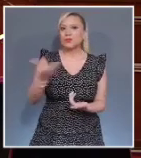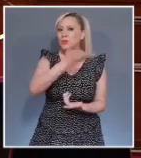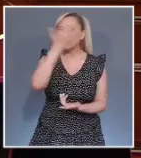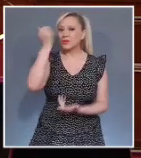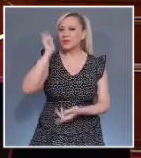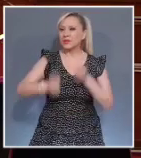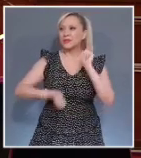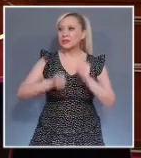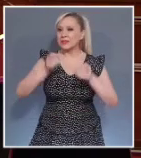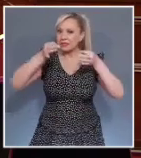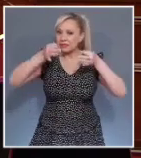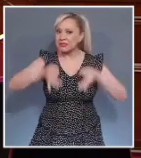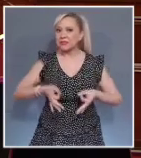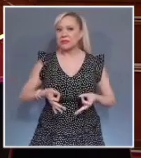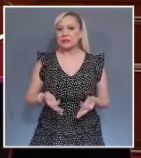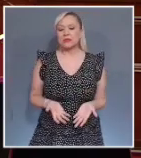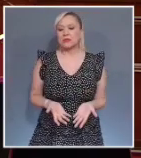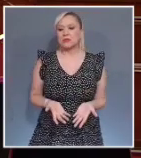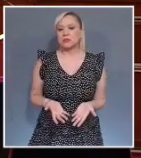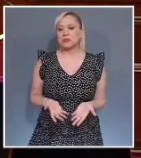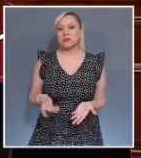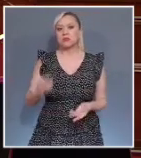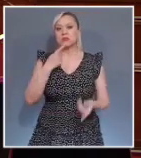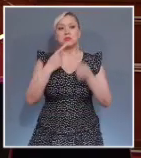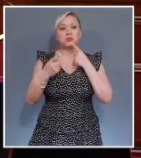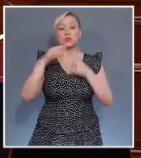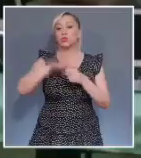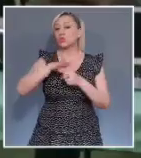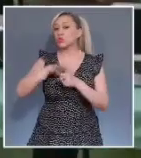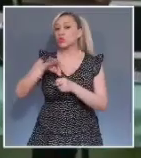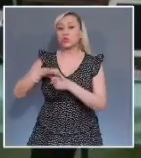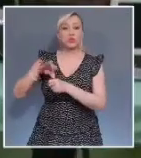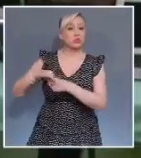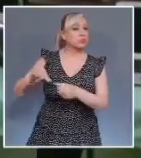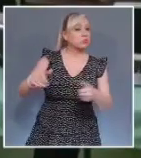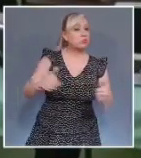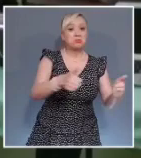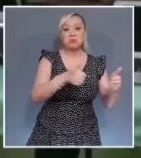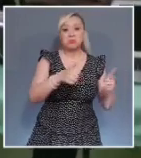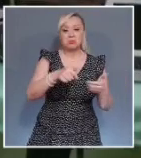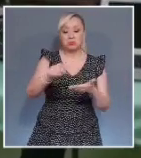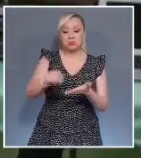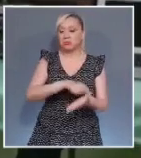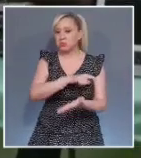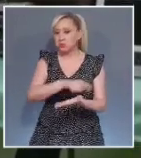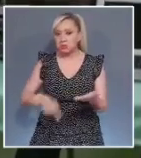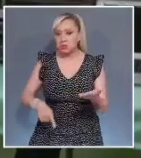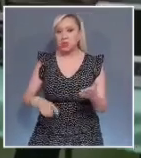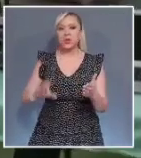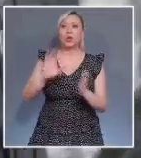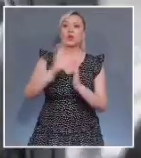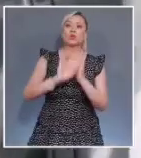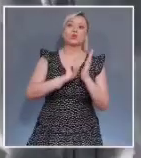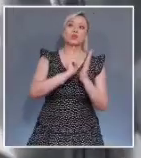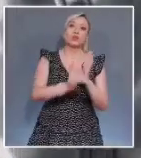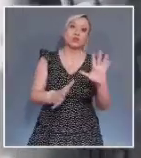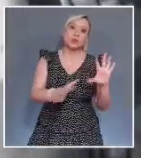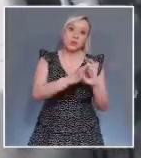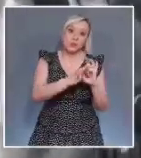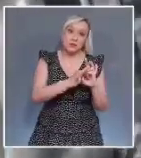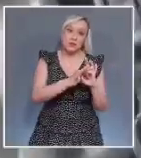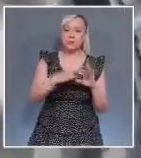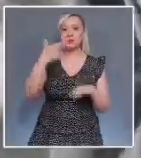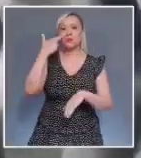El Pleno no alcanzó los votos para invalidar ni para establecer la constitucionalidad de las atribuciones de la